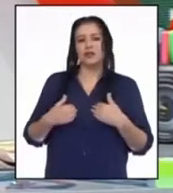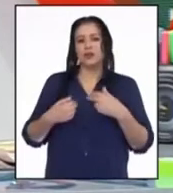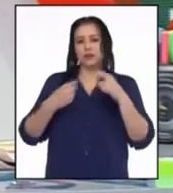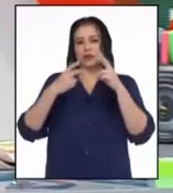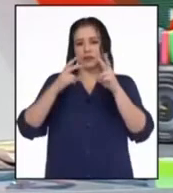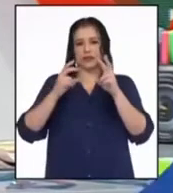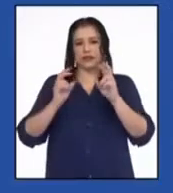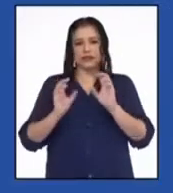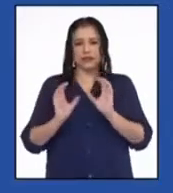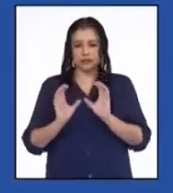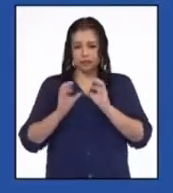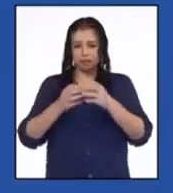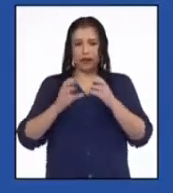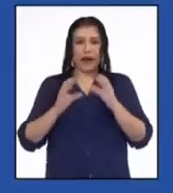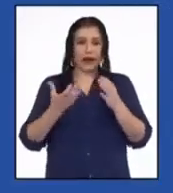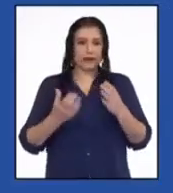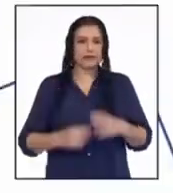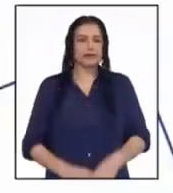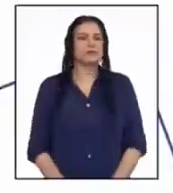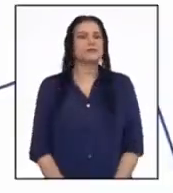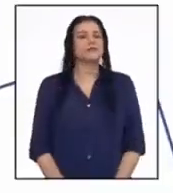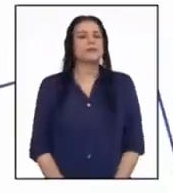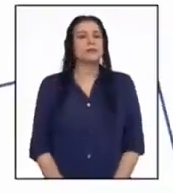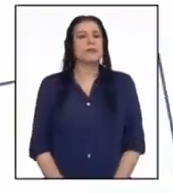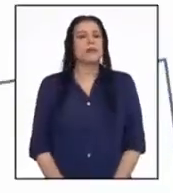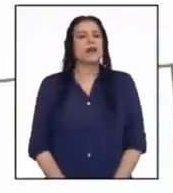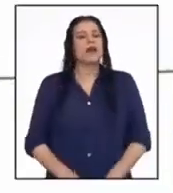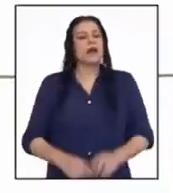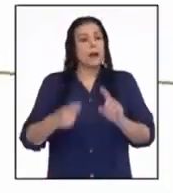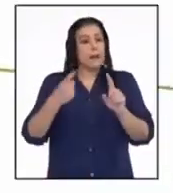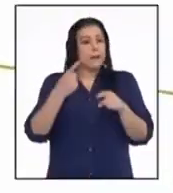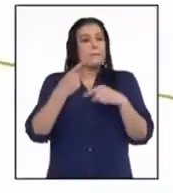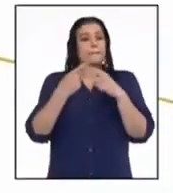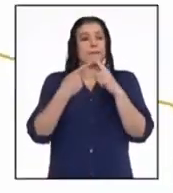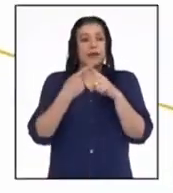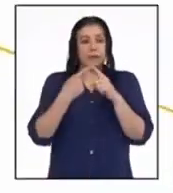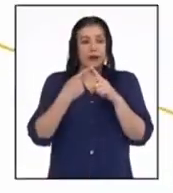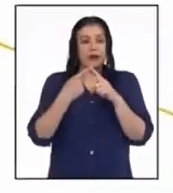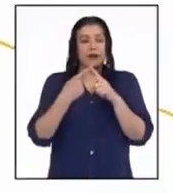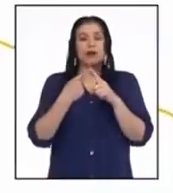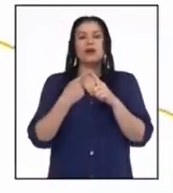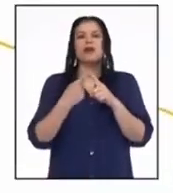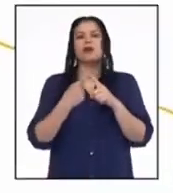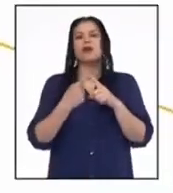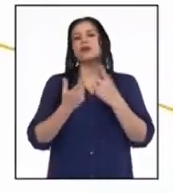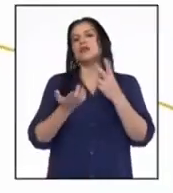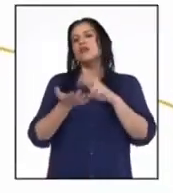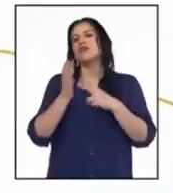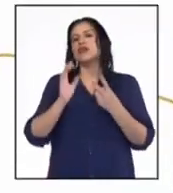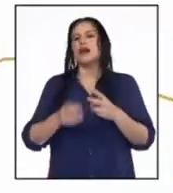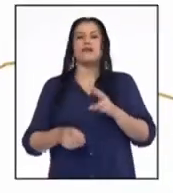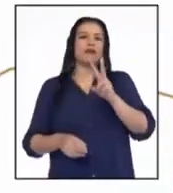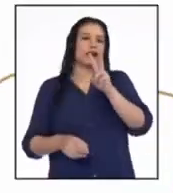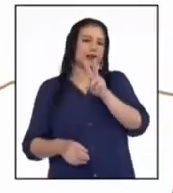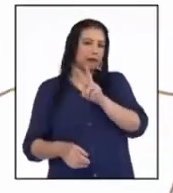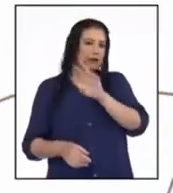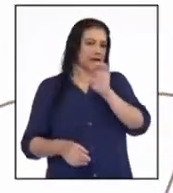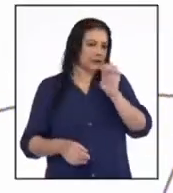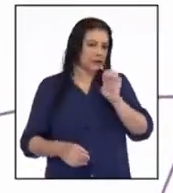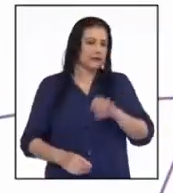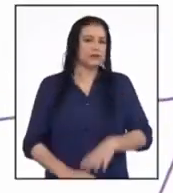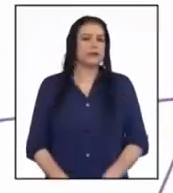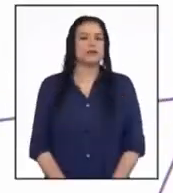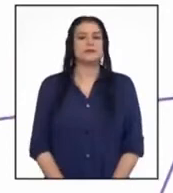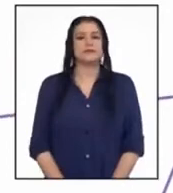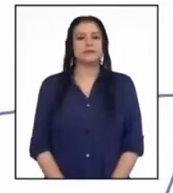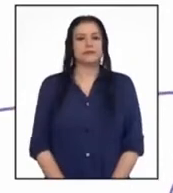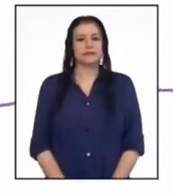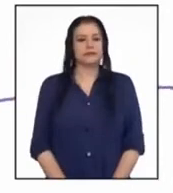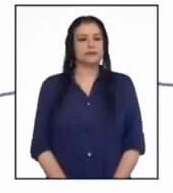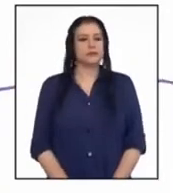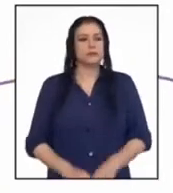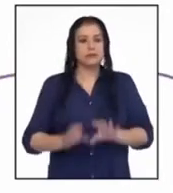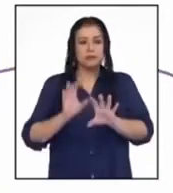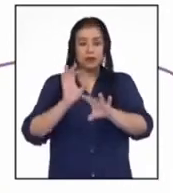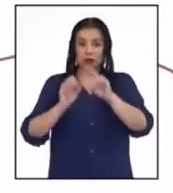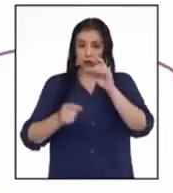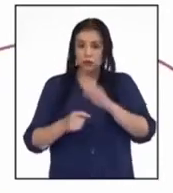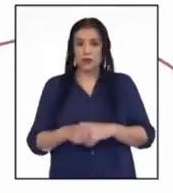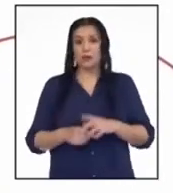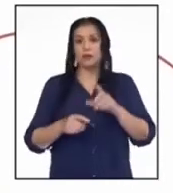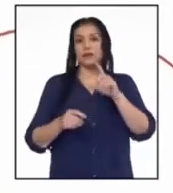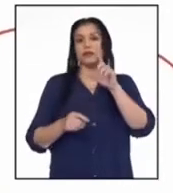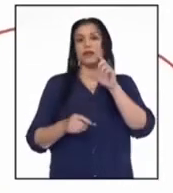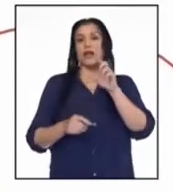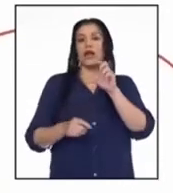esta clasificación. En primera instancia, afianzamos lo que sabíamos acerca de una variable estadística. Encontramos